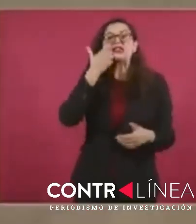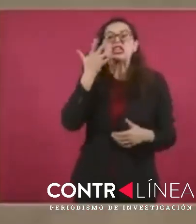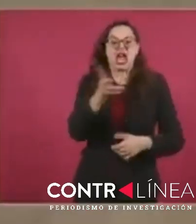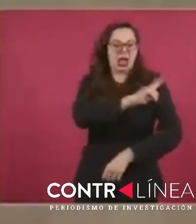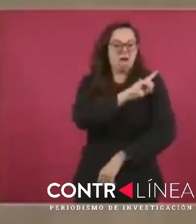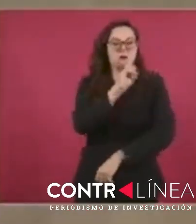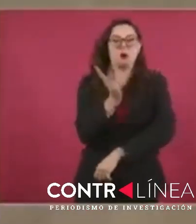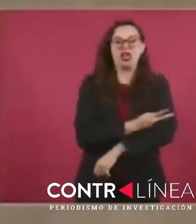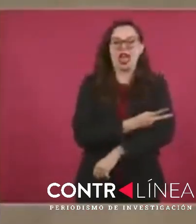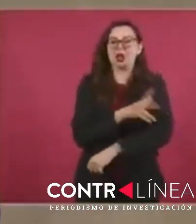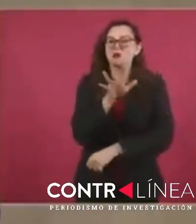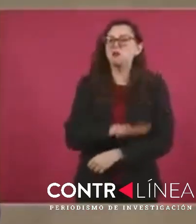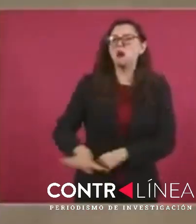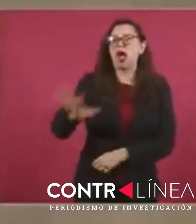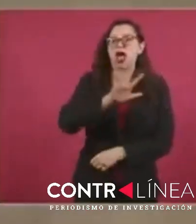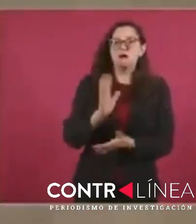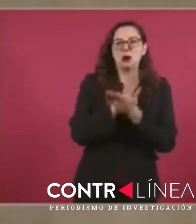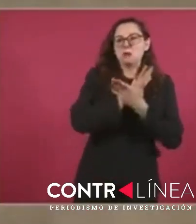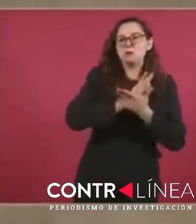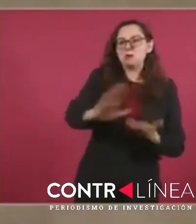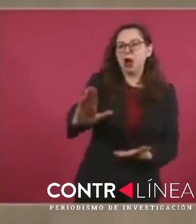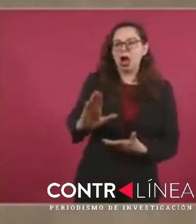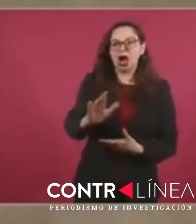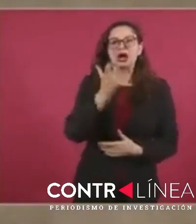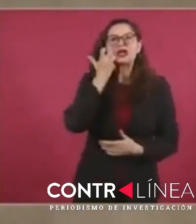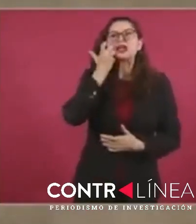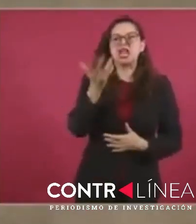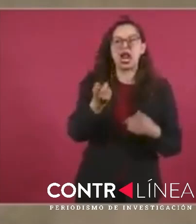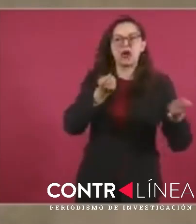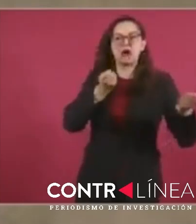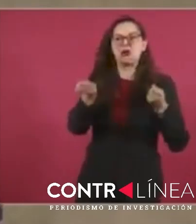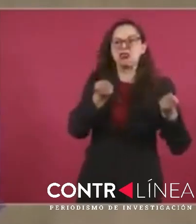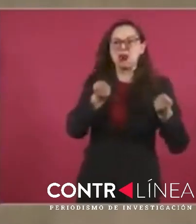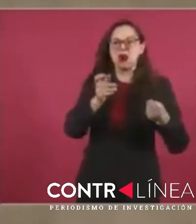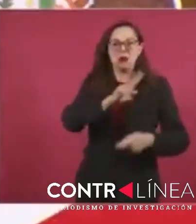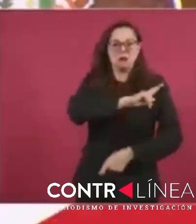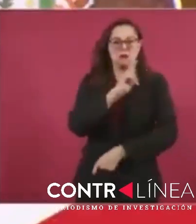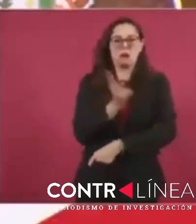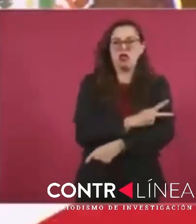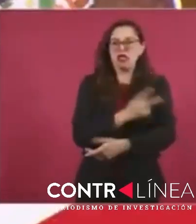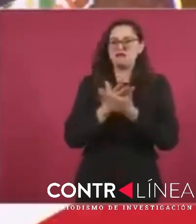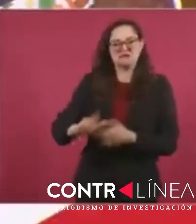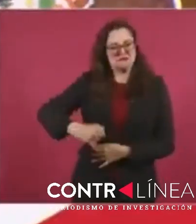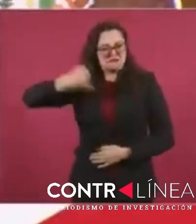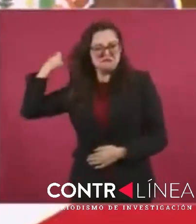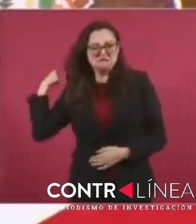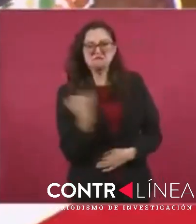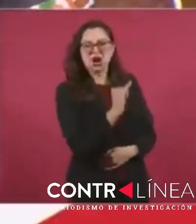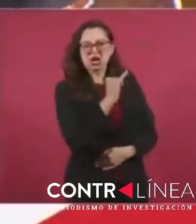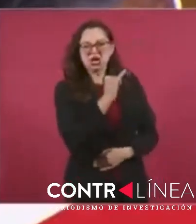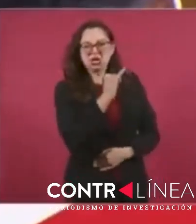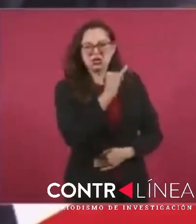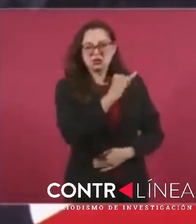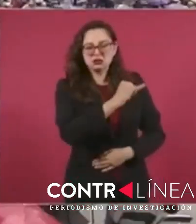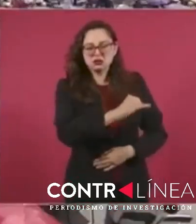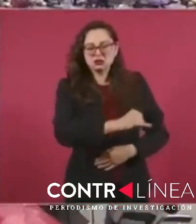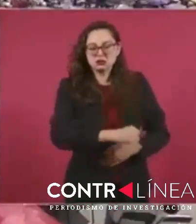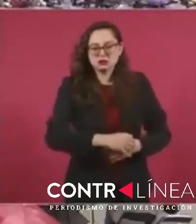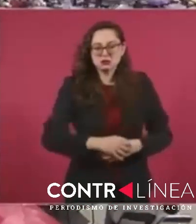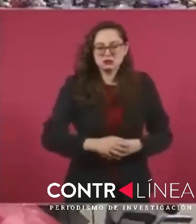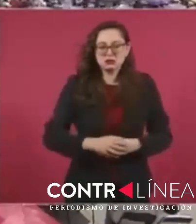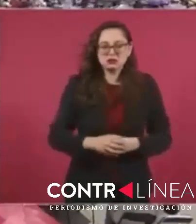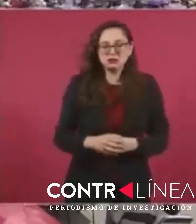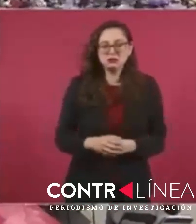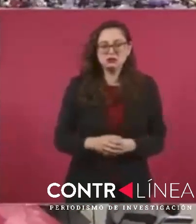sin demos. Quieren poder sin pueblo. Al carajo con eso.